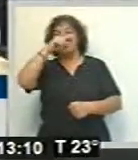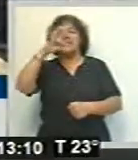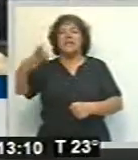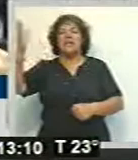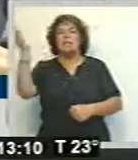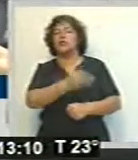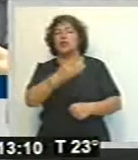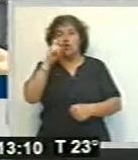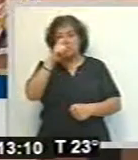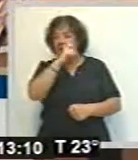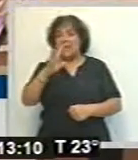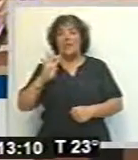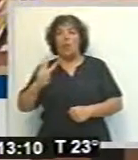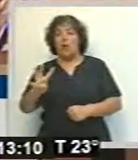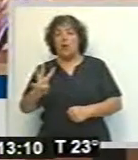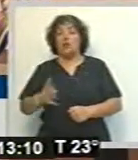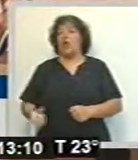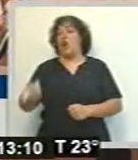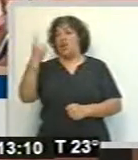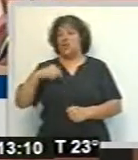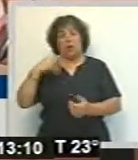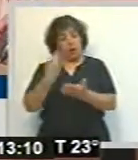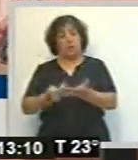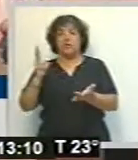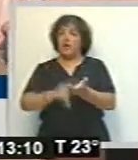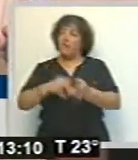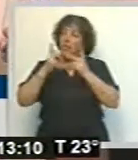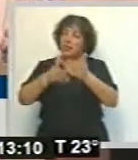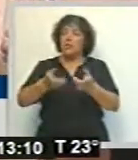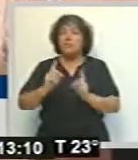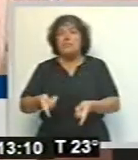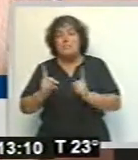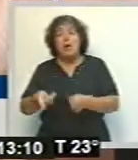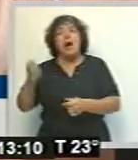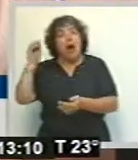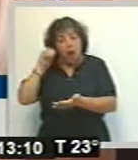4. Bueno, ayer se repite nuevamente lo mismo. Entonces, ¿va a haber más presupuesto para